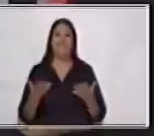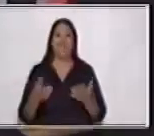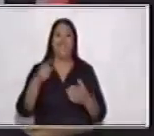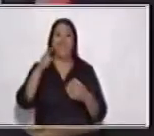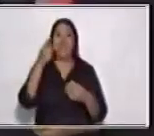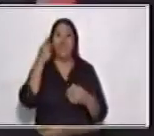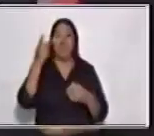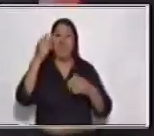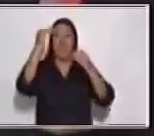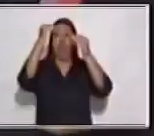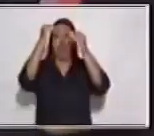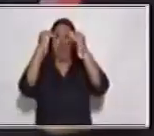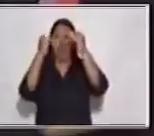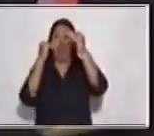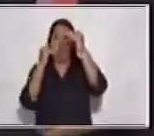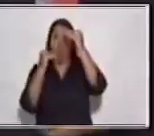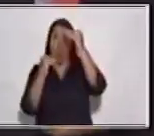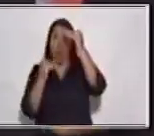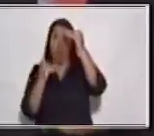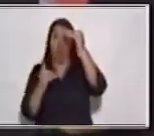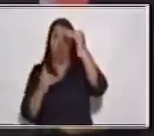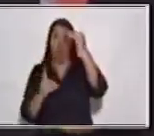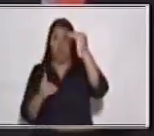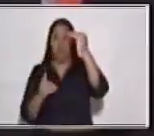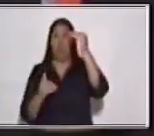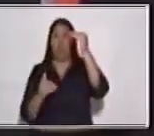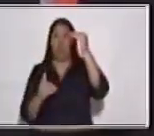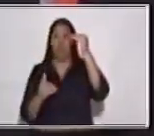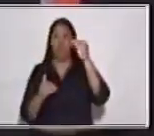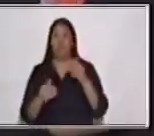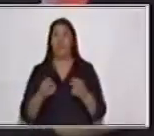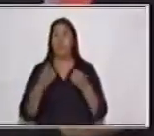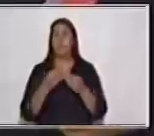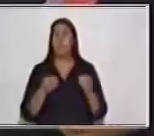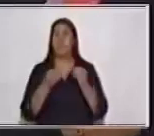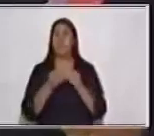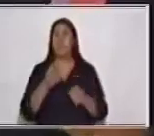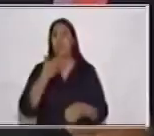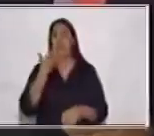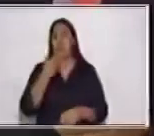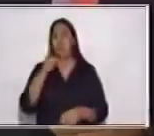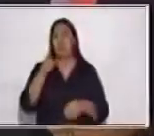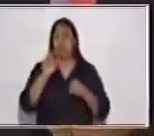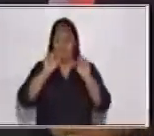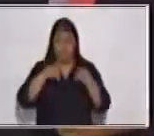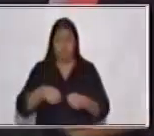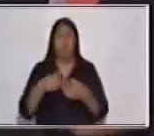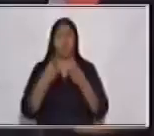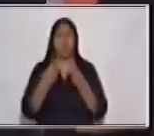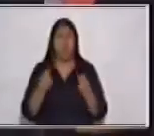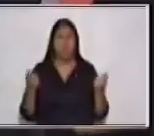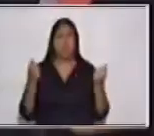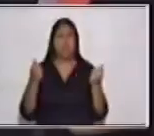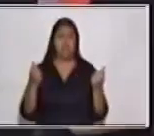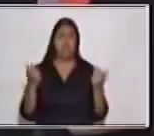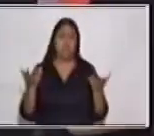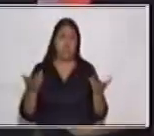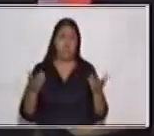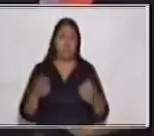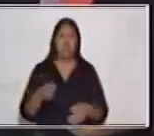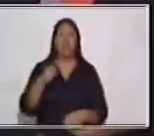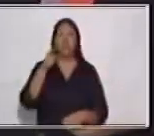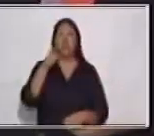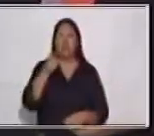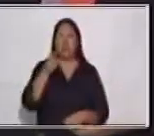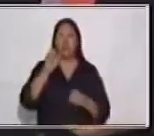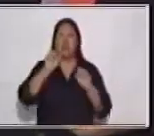orden establecido, un orden estándar como este, es muy fácil que usted lo pueda resolver. Para verificar